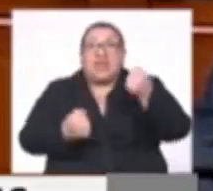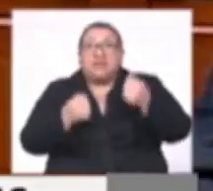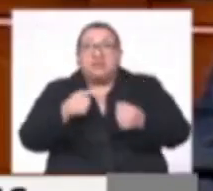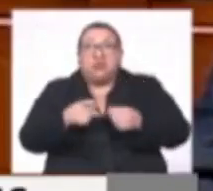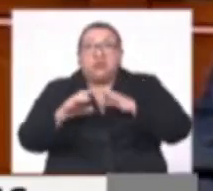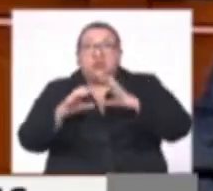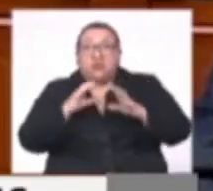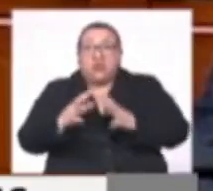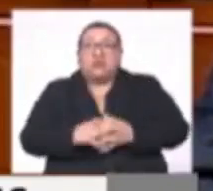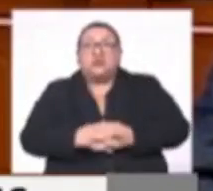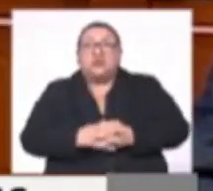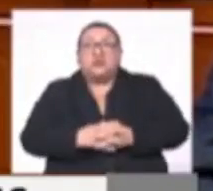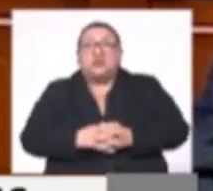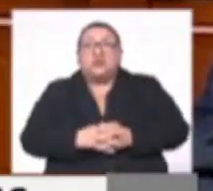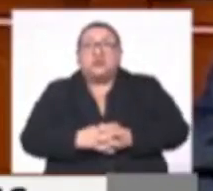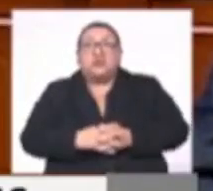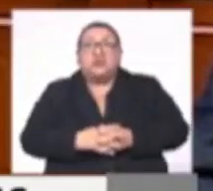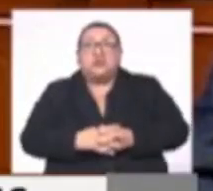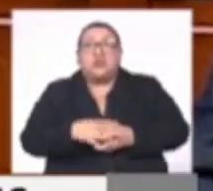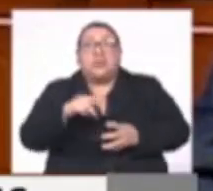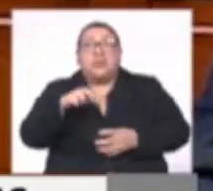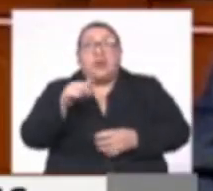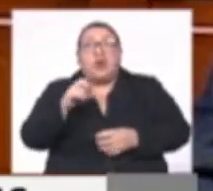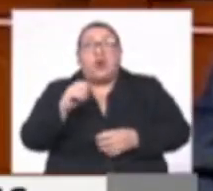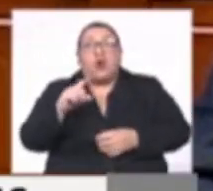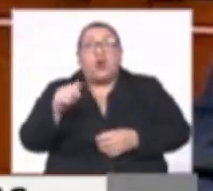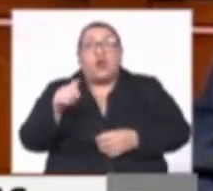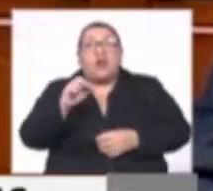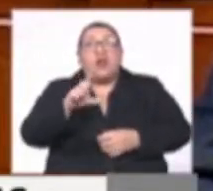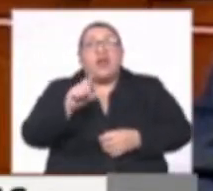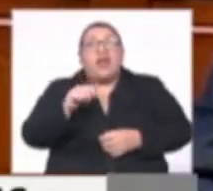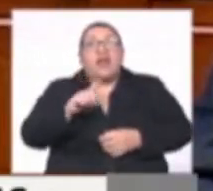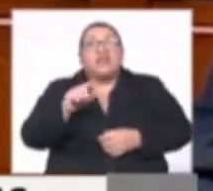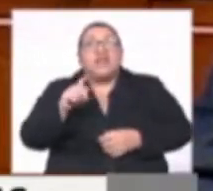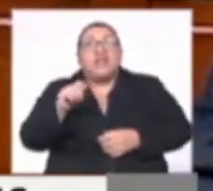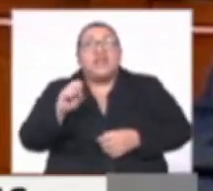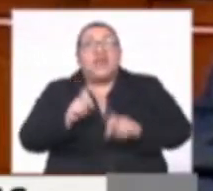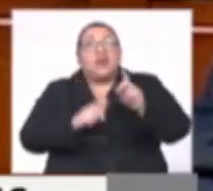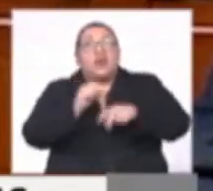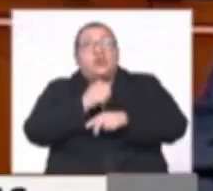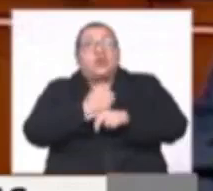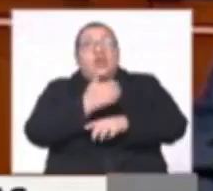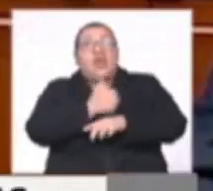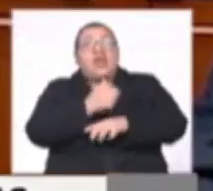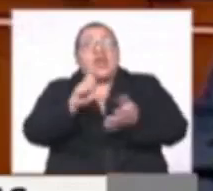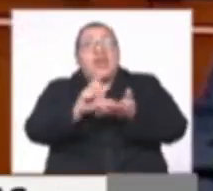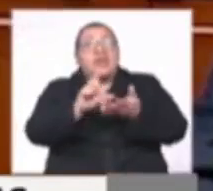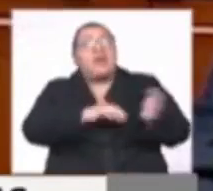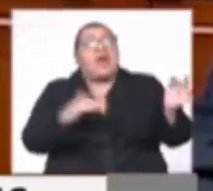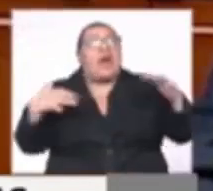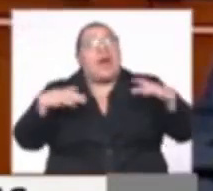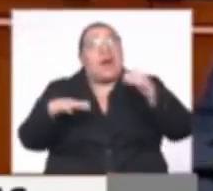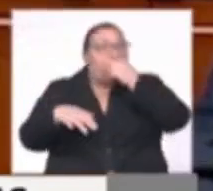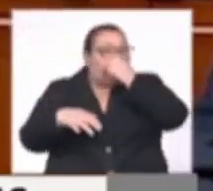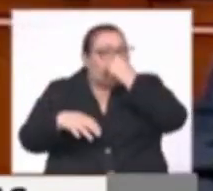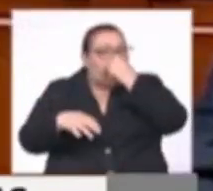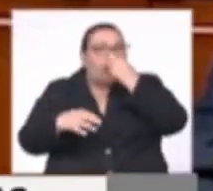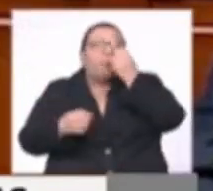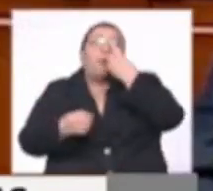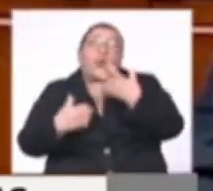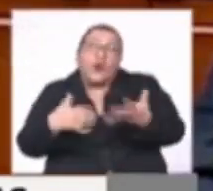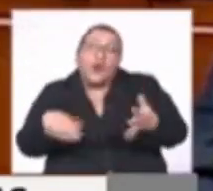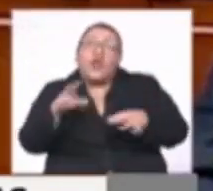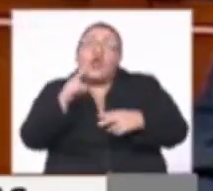Transportes y Comunicaciones, señora Paola Lasarte Castillo, y las autoridades de Lima. Incluso se realizaron